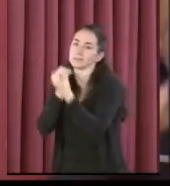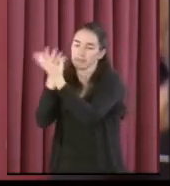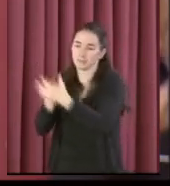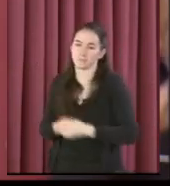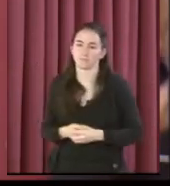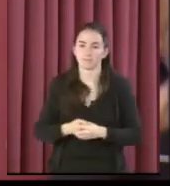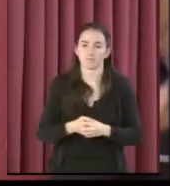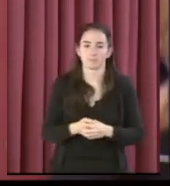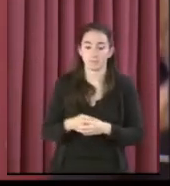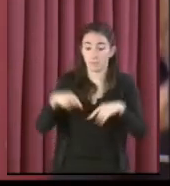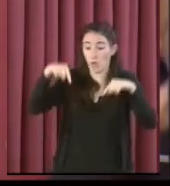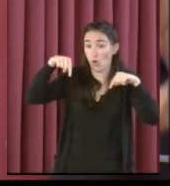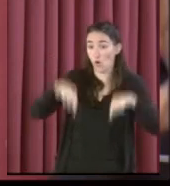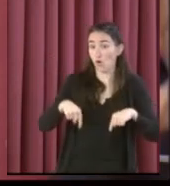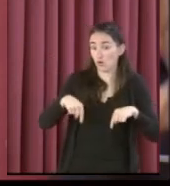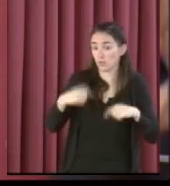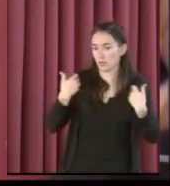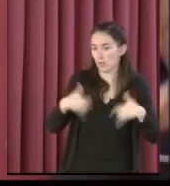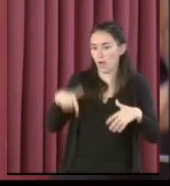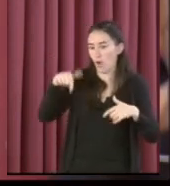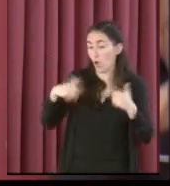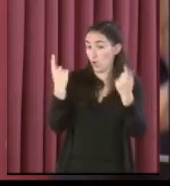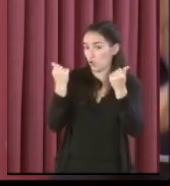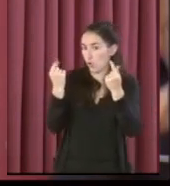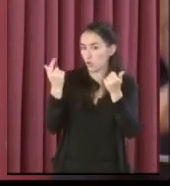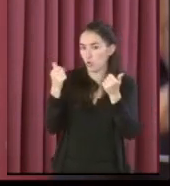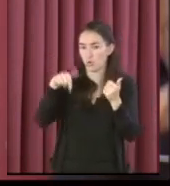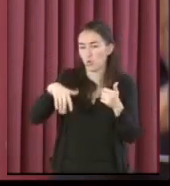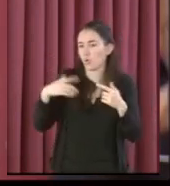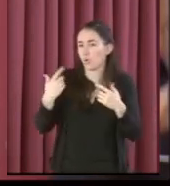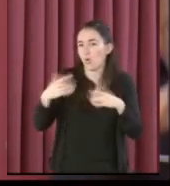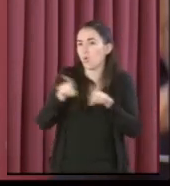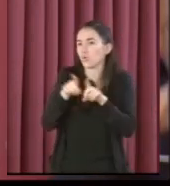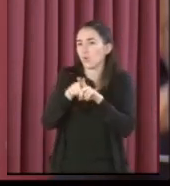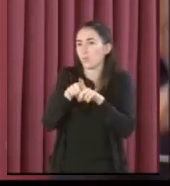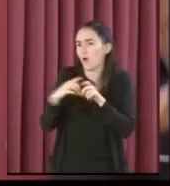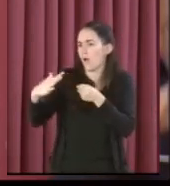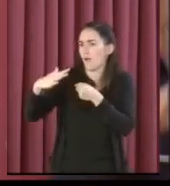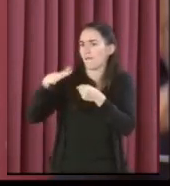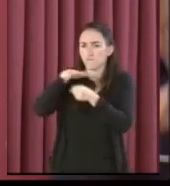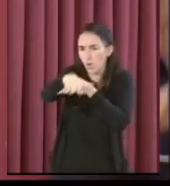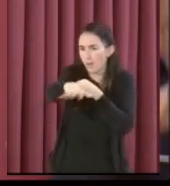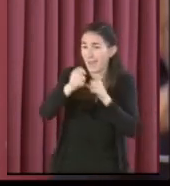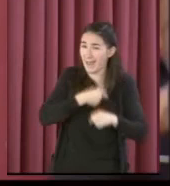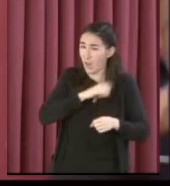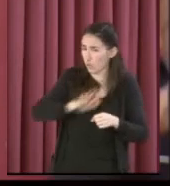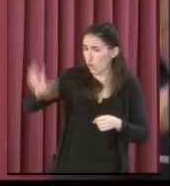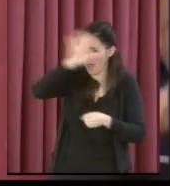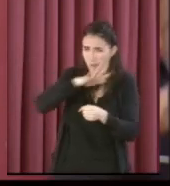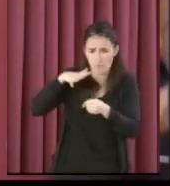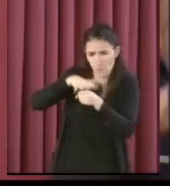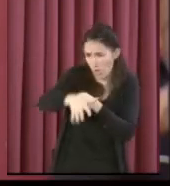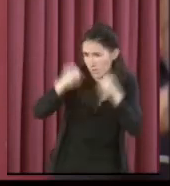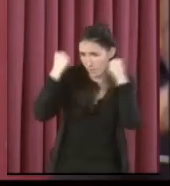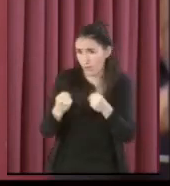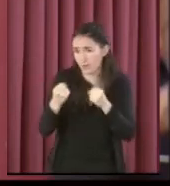Hoy estamos situando a Logroño en los foros en que las ciudades influyen a nivel nacional e internacional. La Federación Nacional